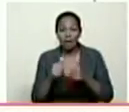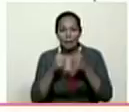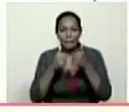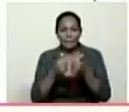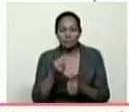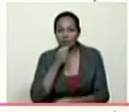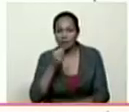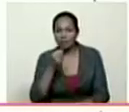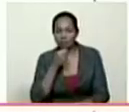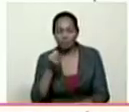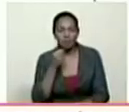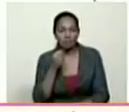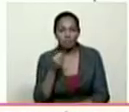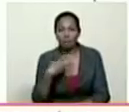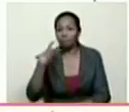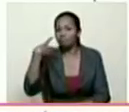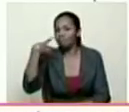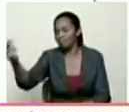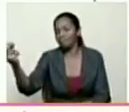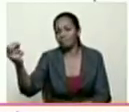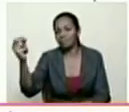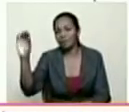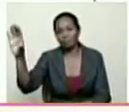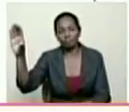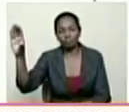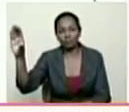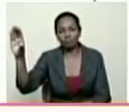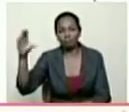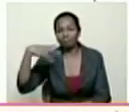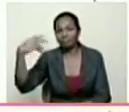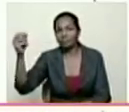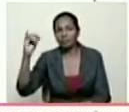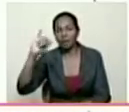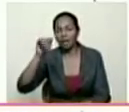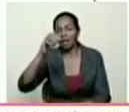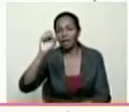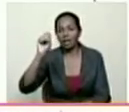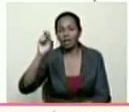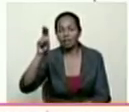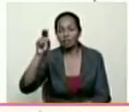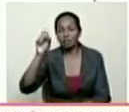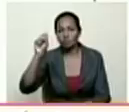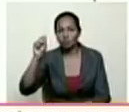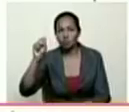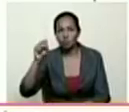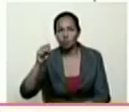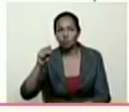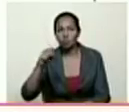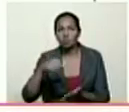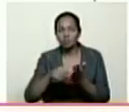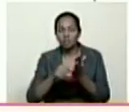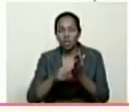entrevistas, huye del país Jesús Rodríguez Landoni, cédula de identidad